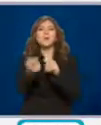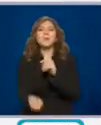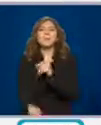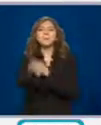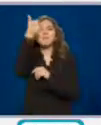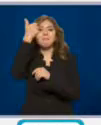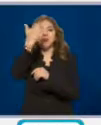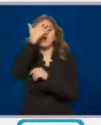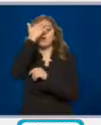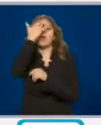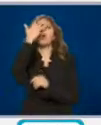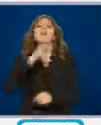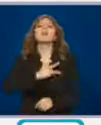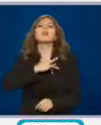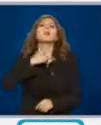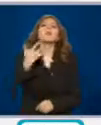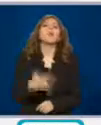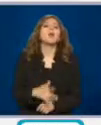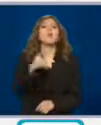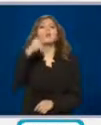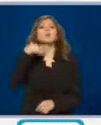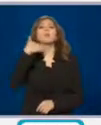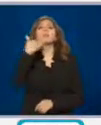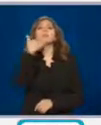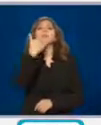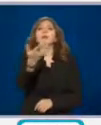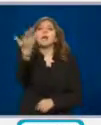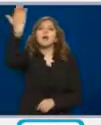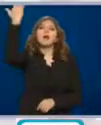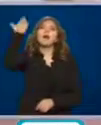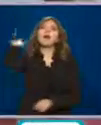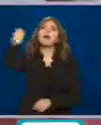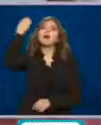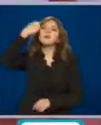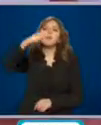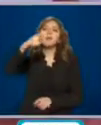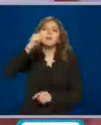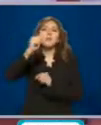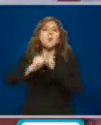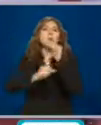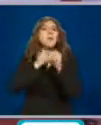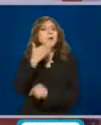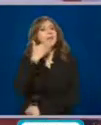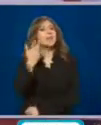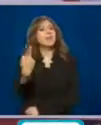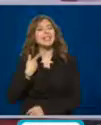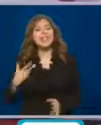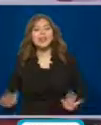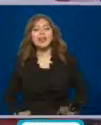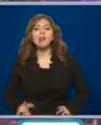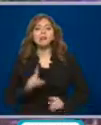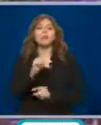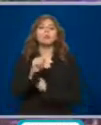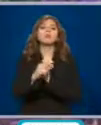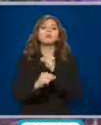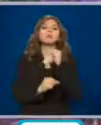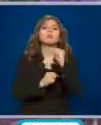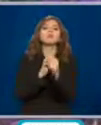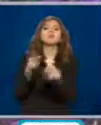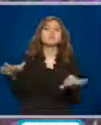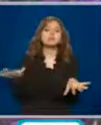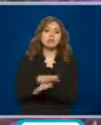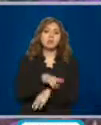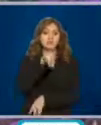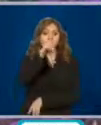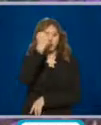sentido de que todo va a ser ideal o que va a ser parecido a las experiencias que tuve antes, pero sin los errores, ¿no? Aquí también pues, pueden tener que ver